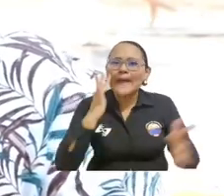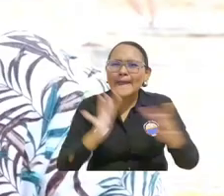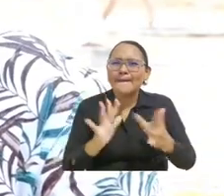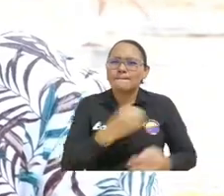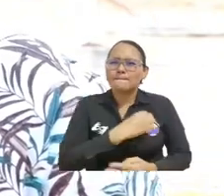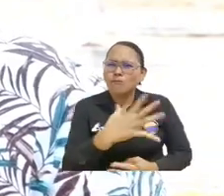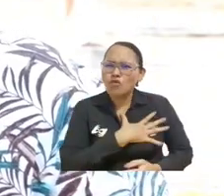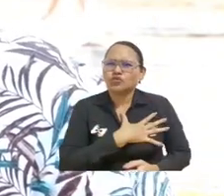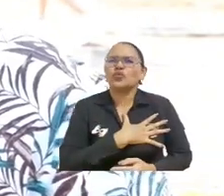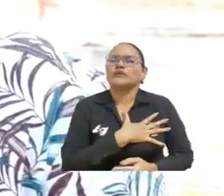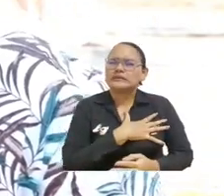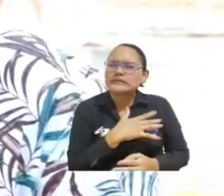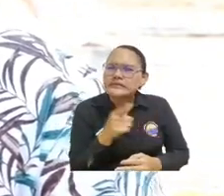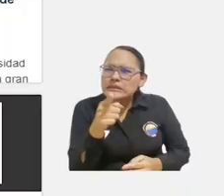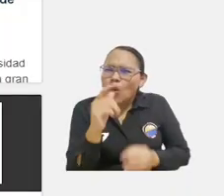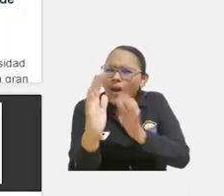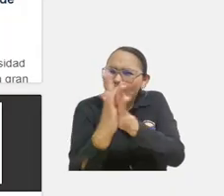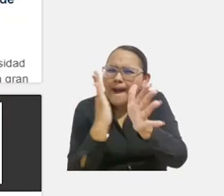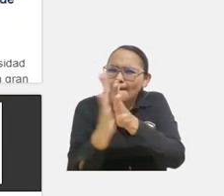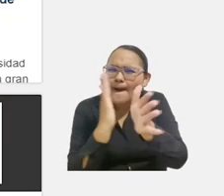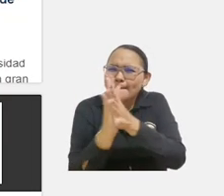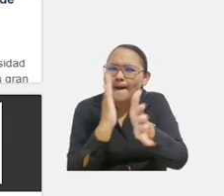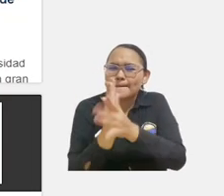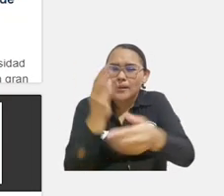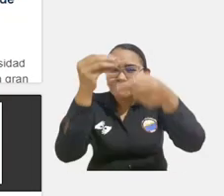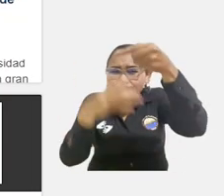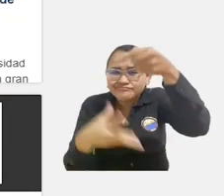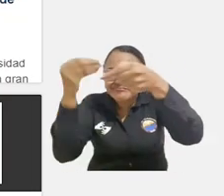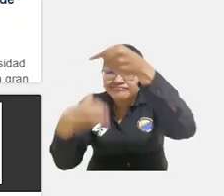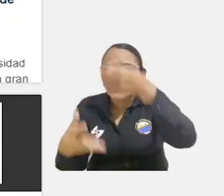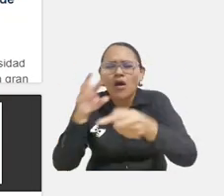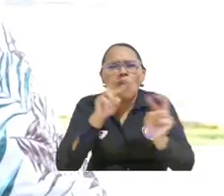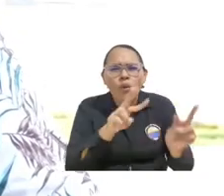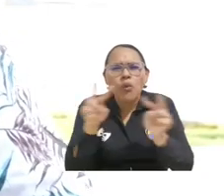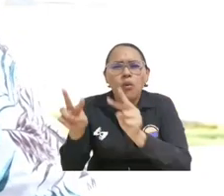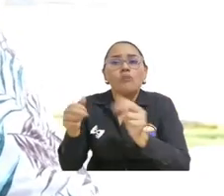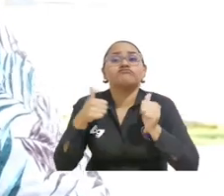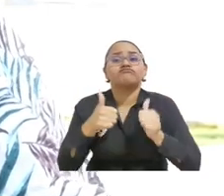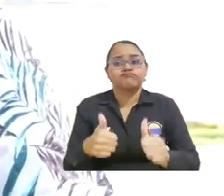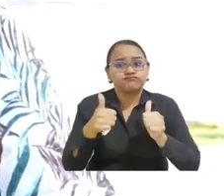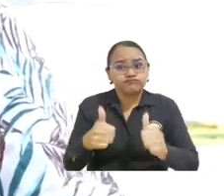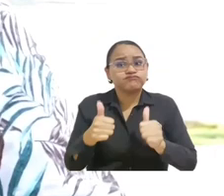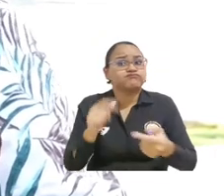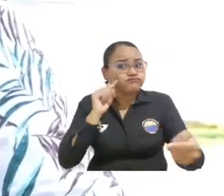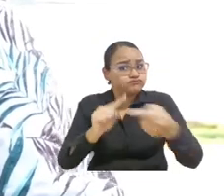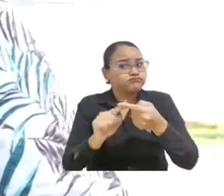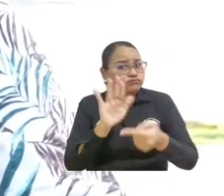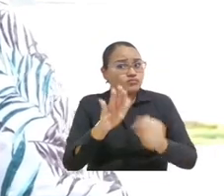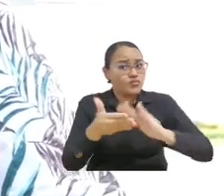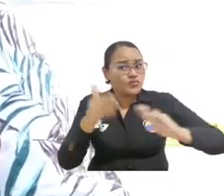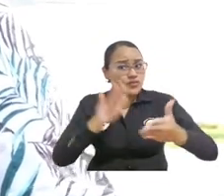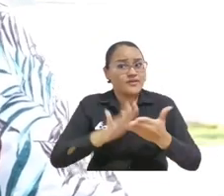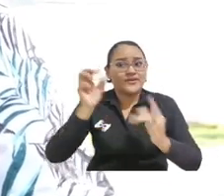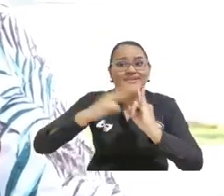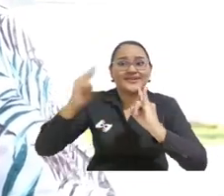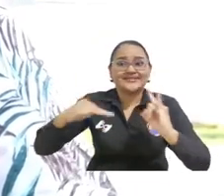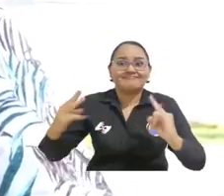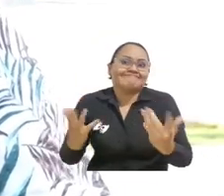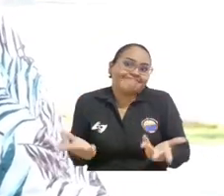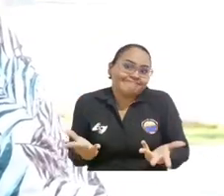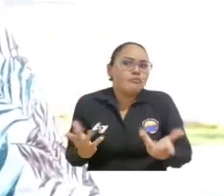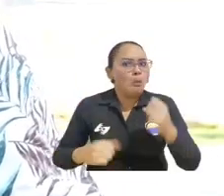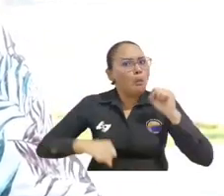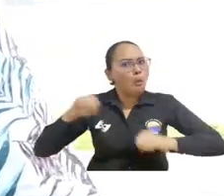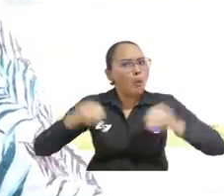chequeando y seleccionando a lo largo de todo el tiempo. Fundamental ese flujo de información para los investigadores y en general para toda la comunidad